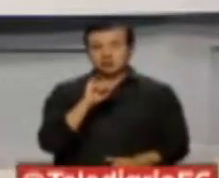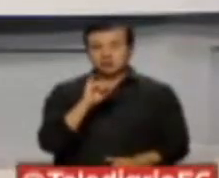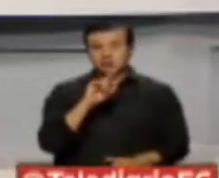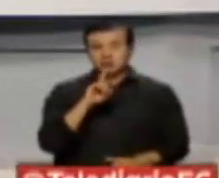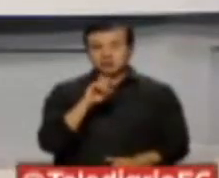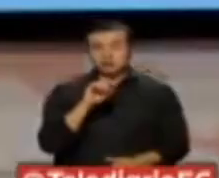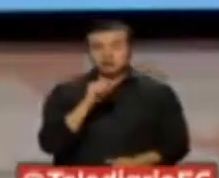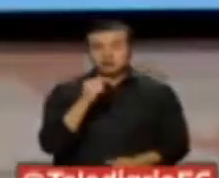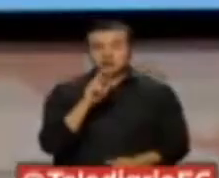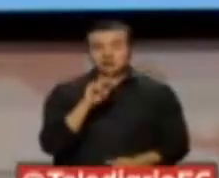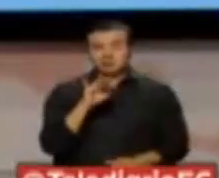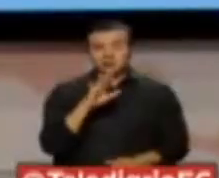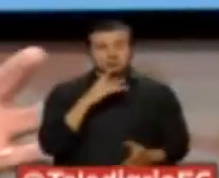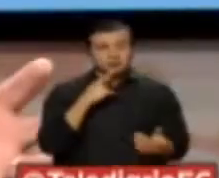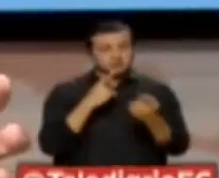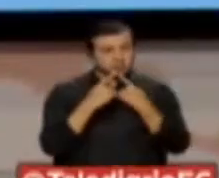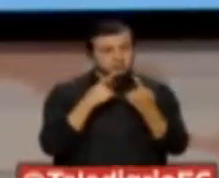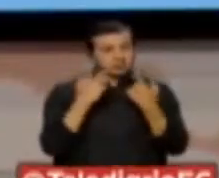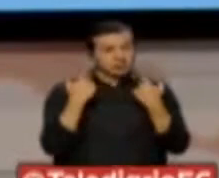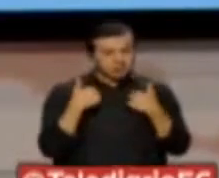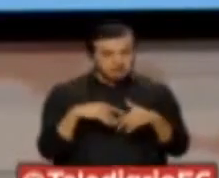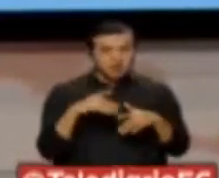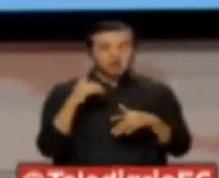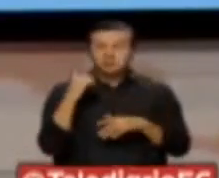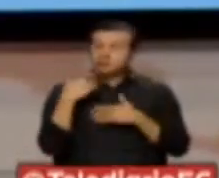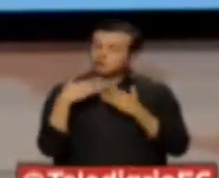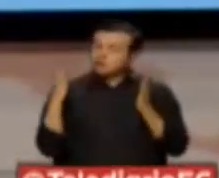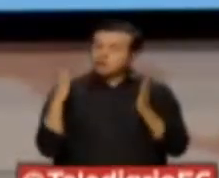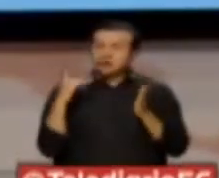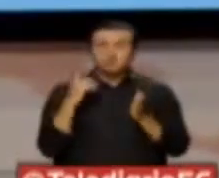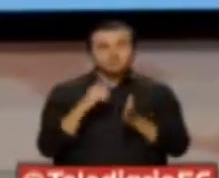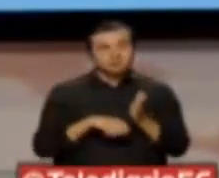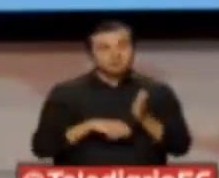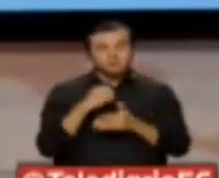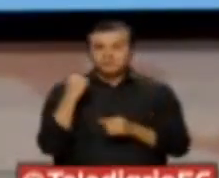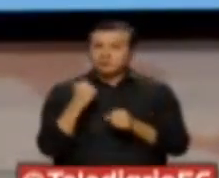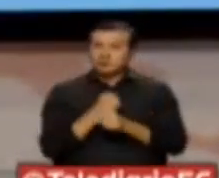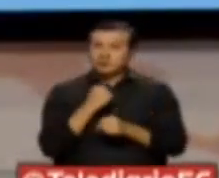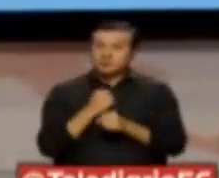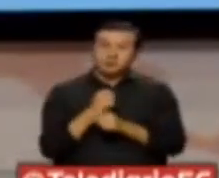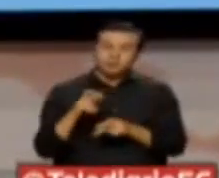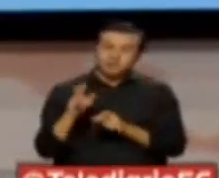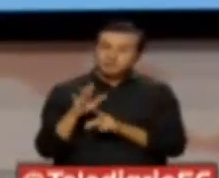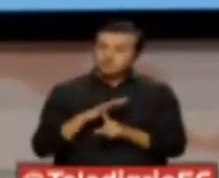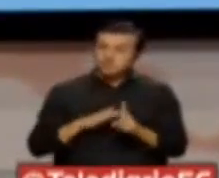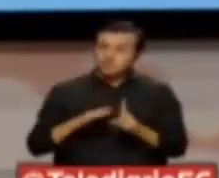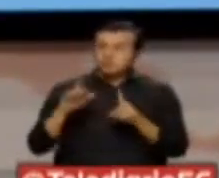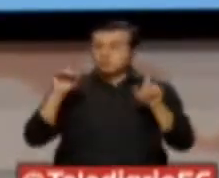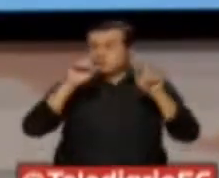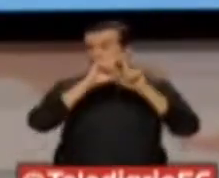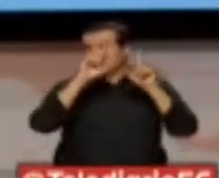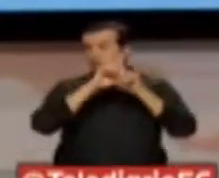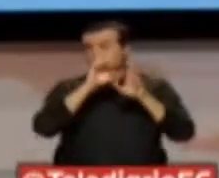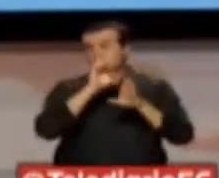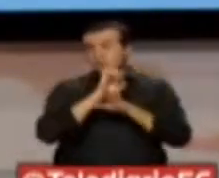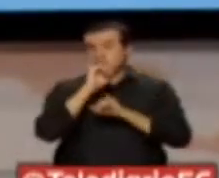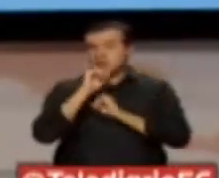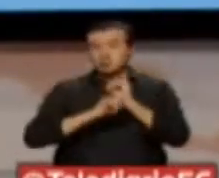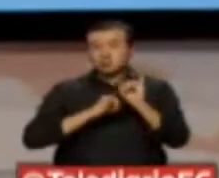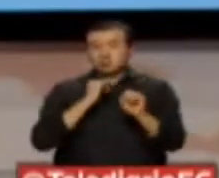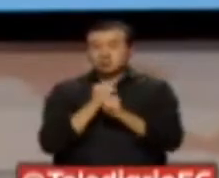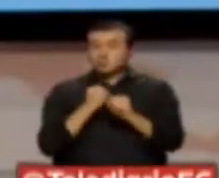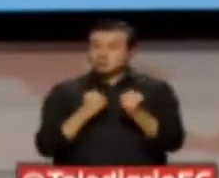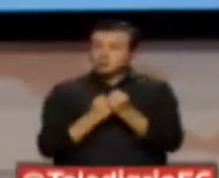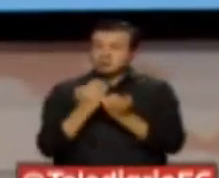pero necesitamos abrir y apoyar digo yo ese trabajo licencias ambientales con compañías locales y del extranjero que